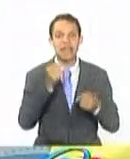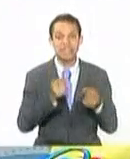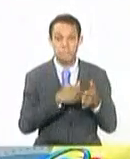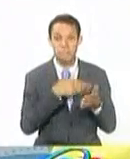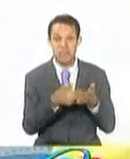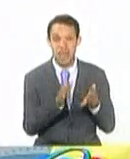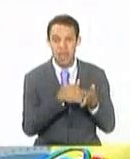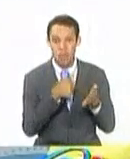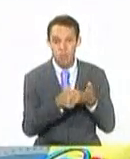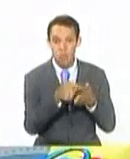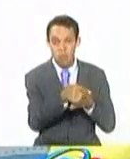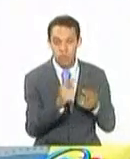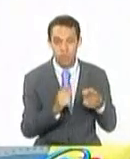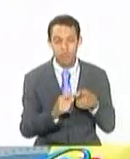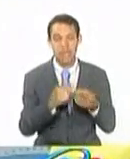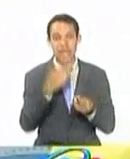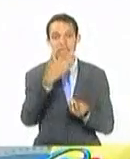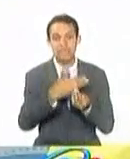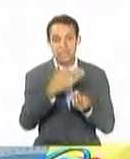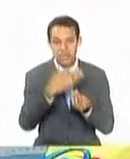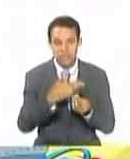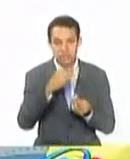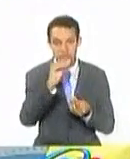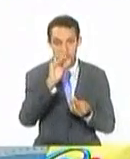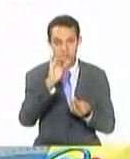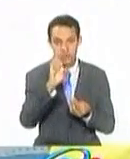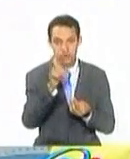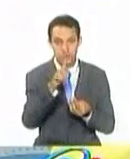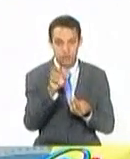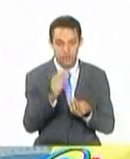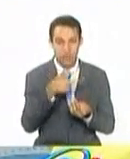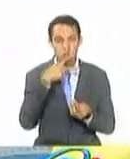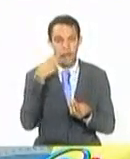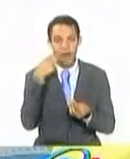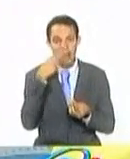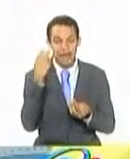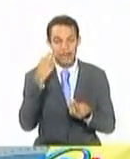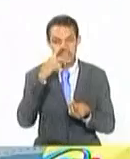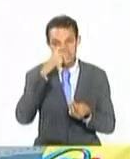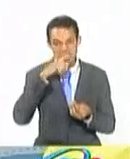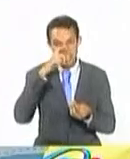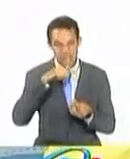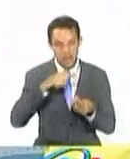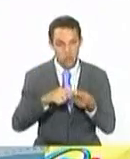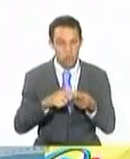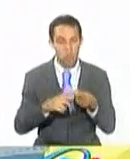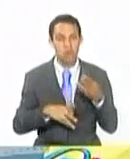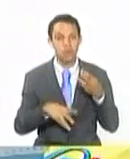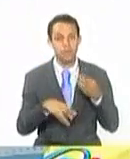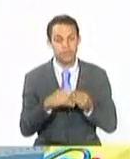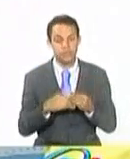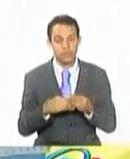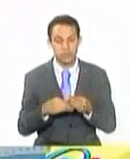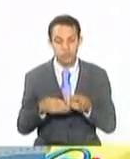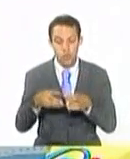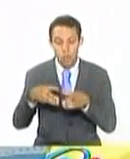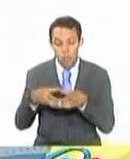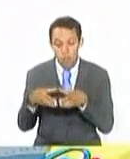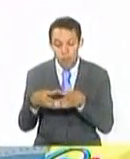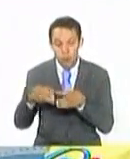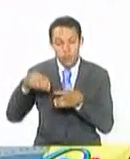leche el queso la carne de res y de cerdo los enlatados y los